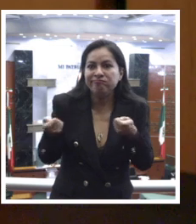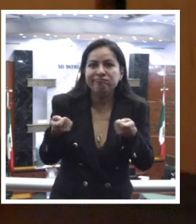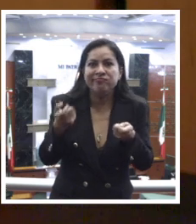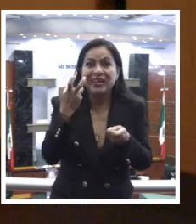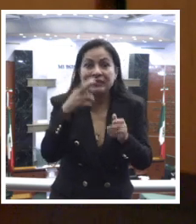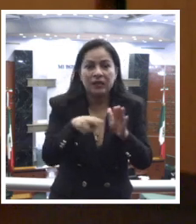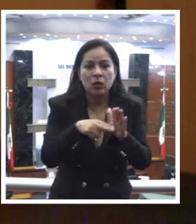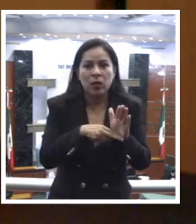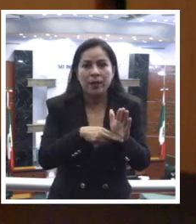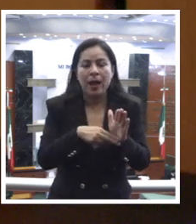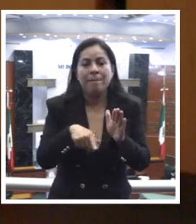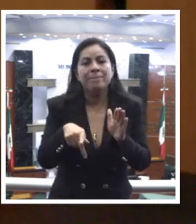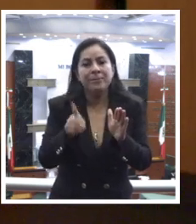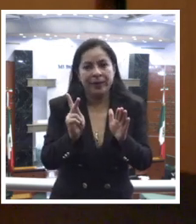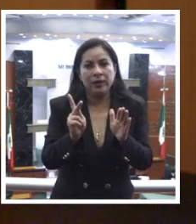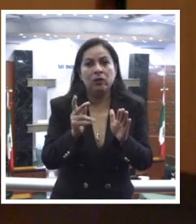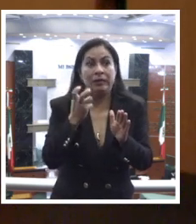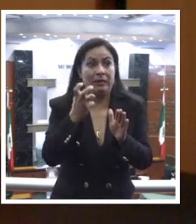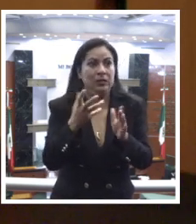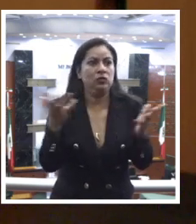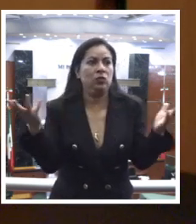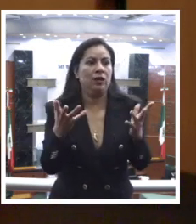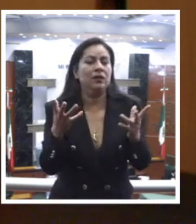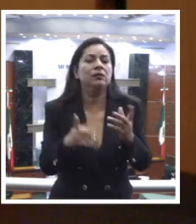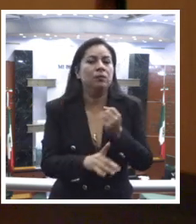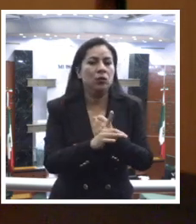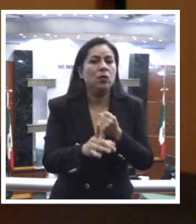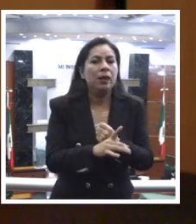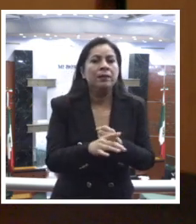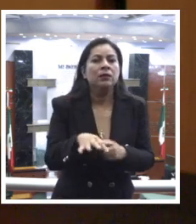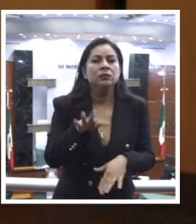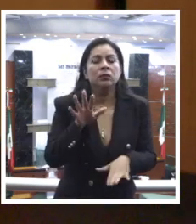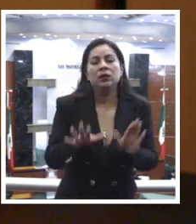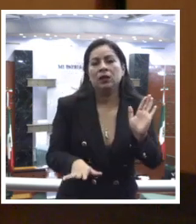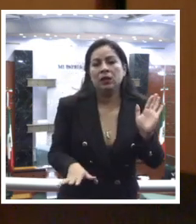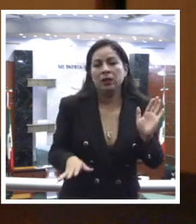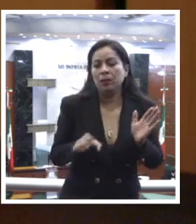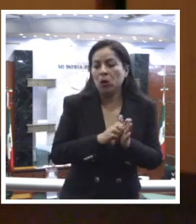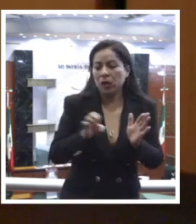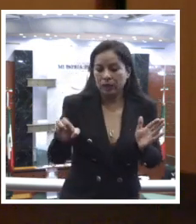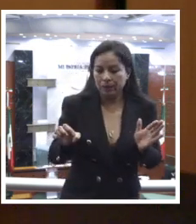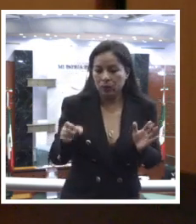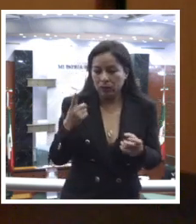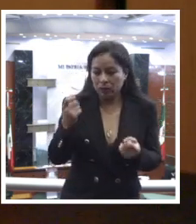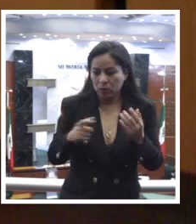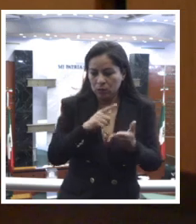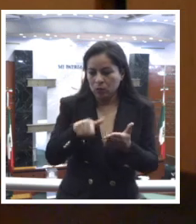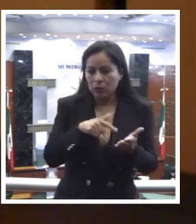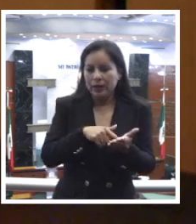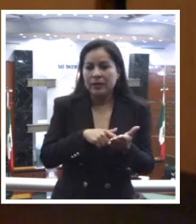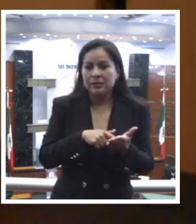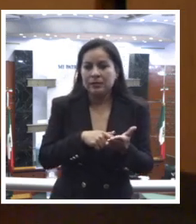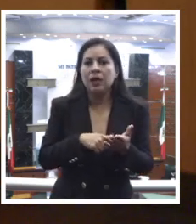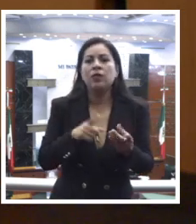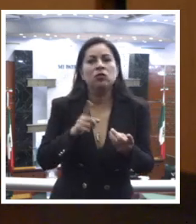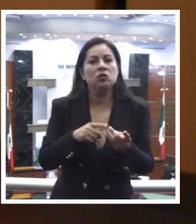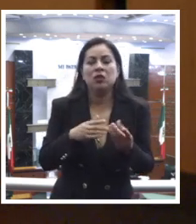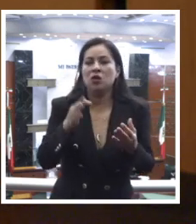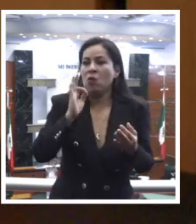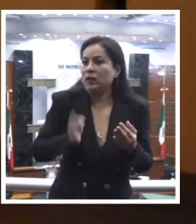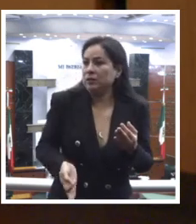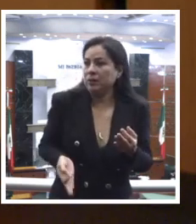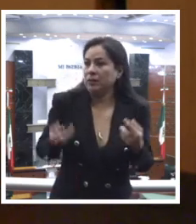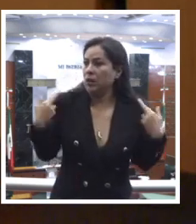normatividad, y eso genera algunos conflictos porque hay, por ejemplo, en algunas zonas donde no aceptan a